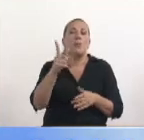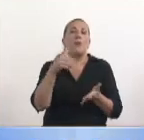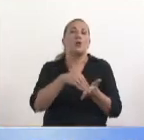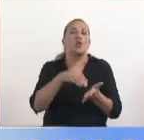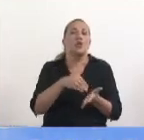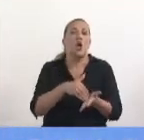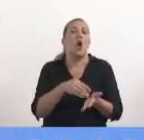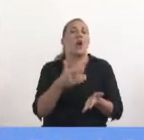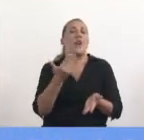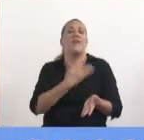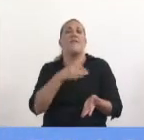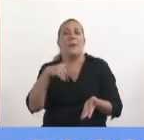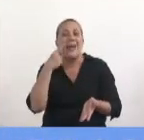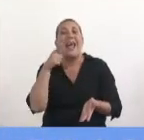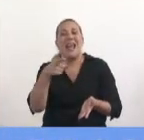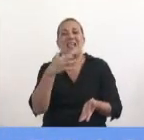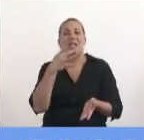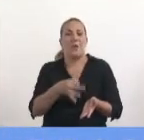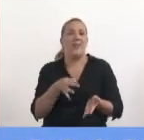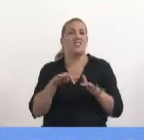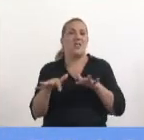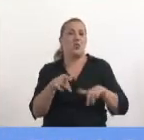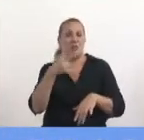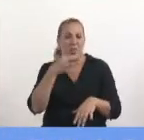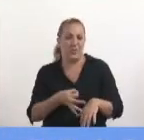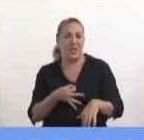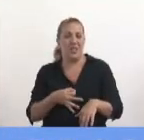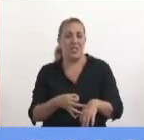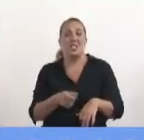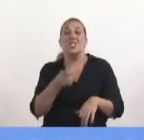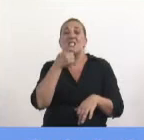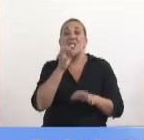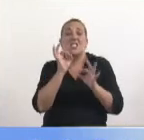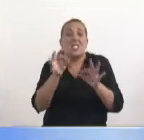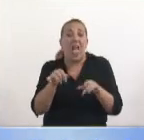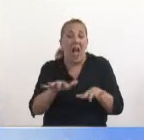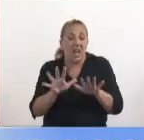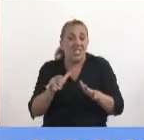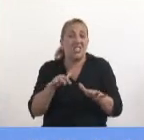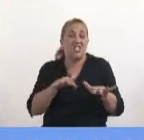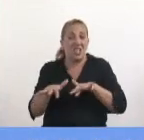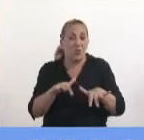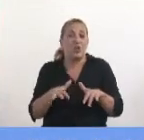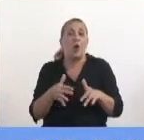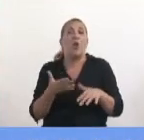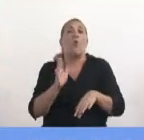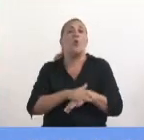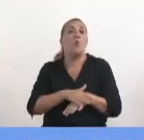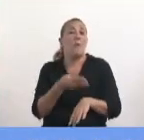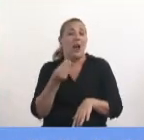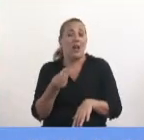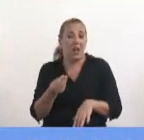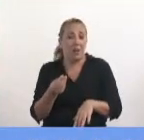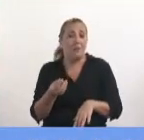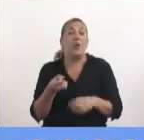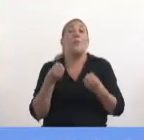cosas sabidas y por haber. Esa es la realidad que tenemos. Y se llega a esta situación porque hay que de una